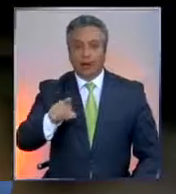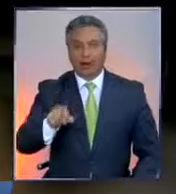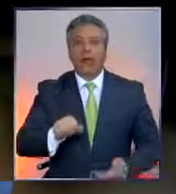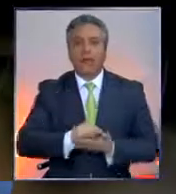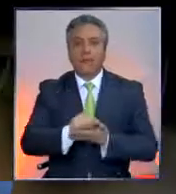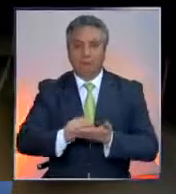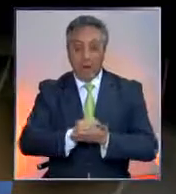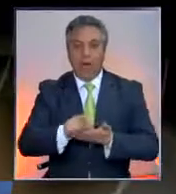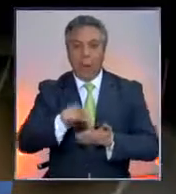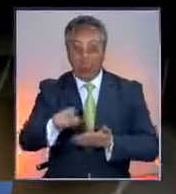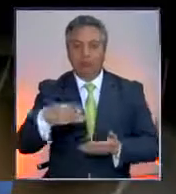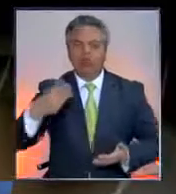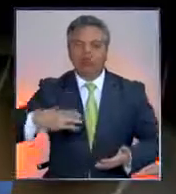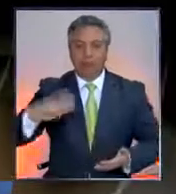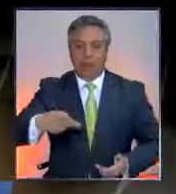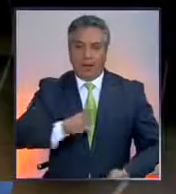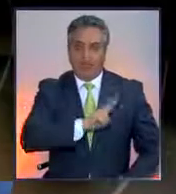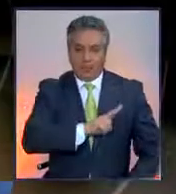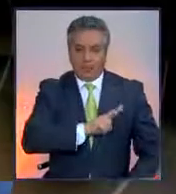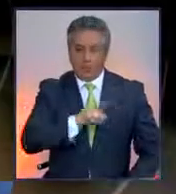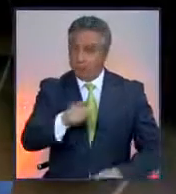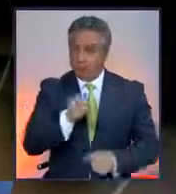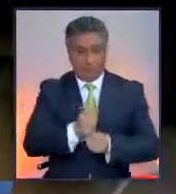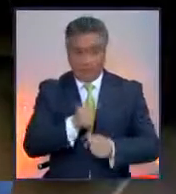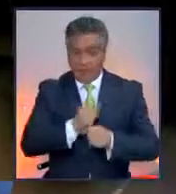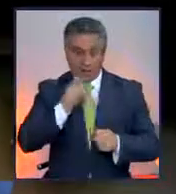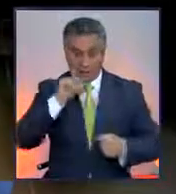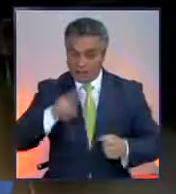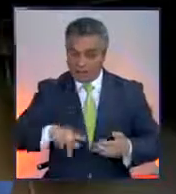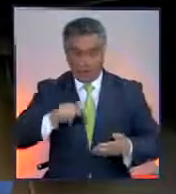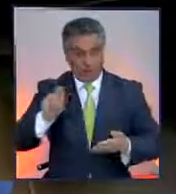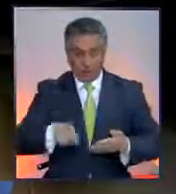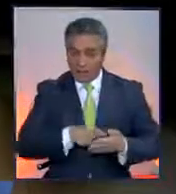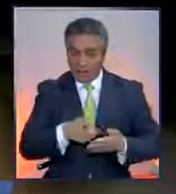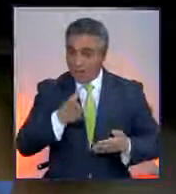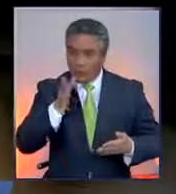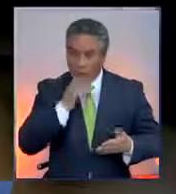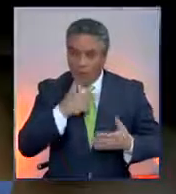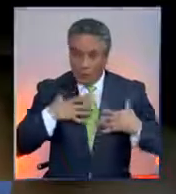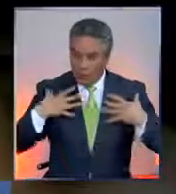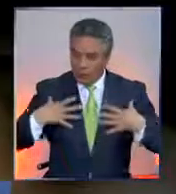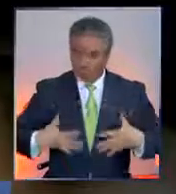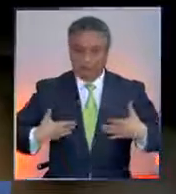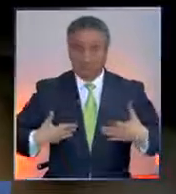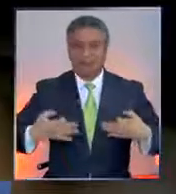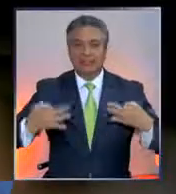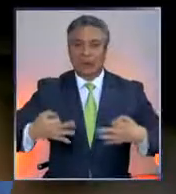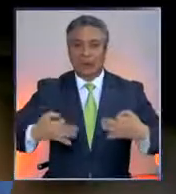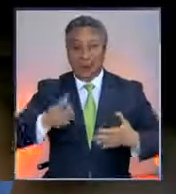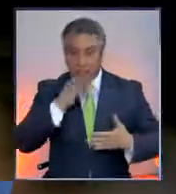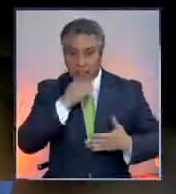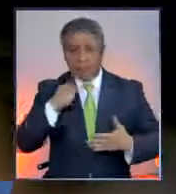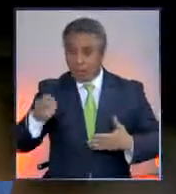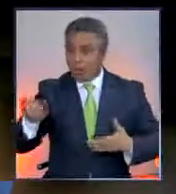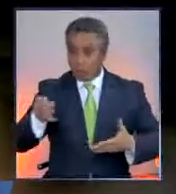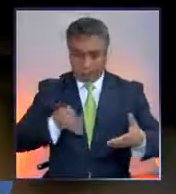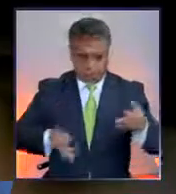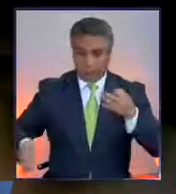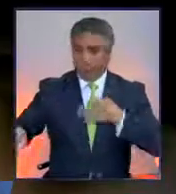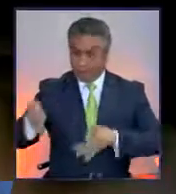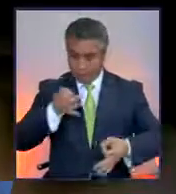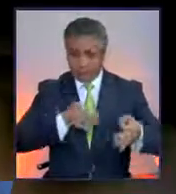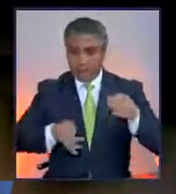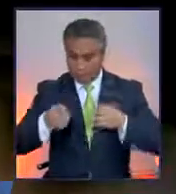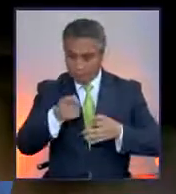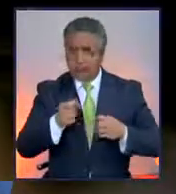de Valparaíso que trabajaba sin contrato ni elementos de seguridad y que, según testimonios recogidos, podría